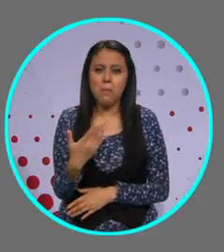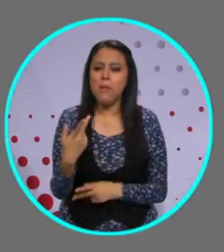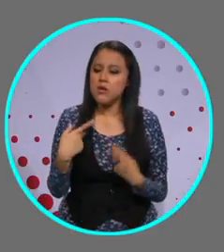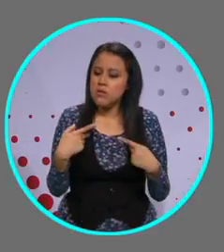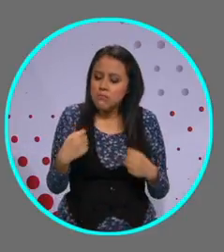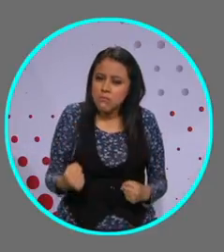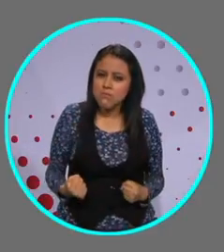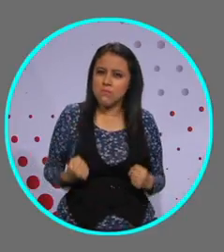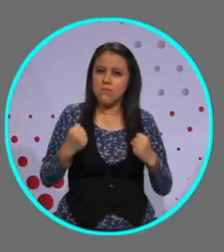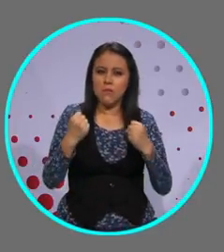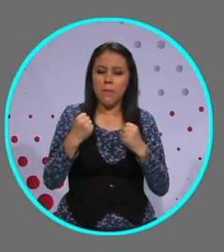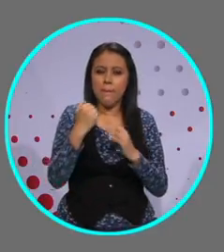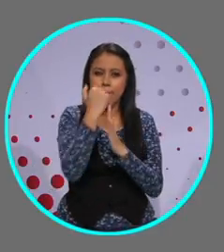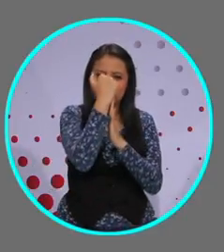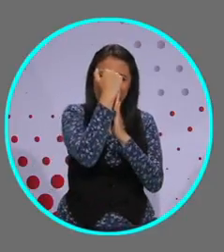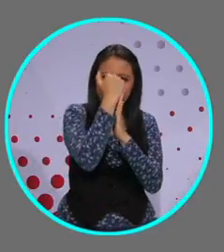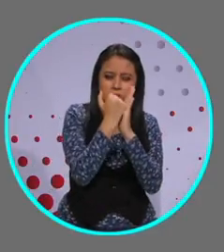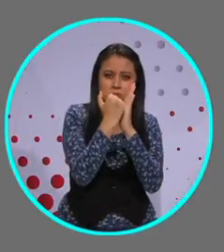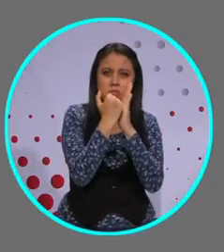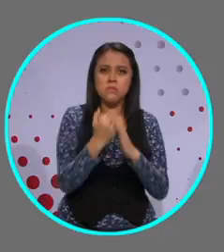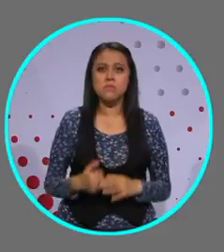fuertes es muy bajo